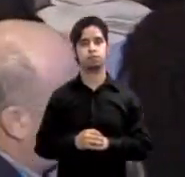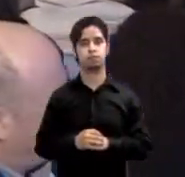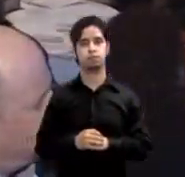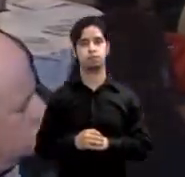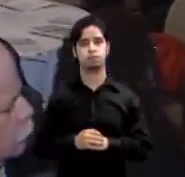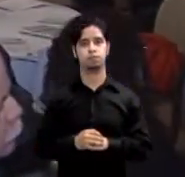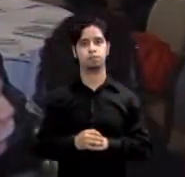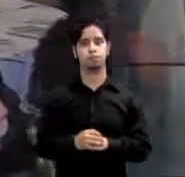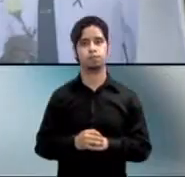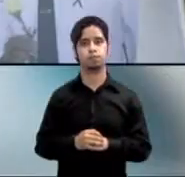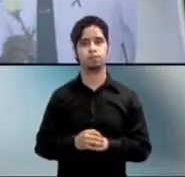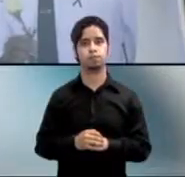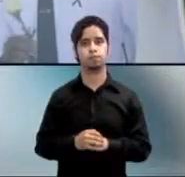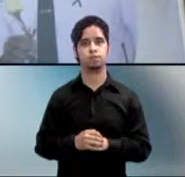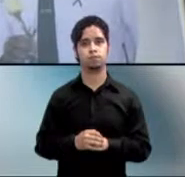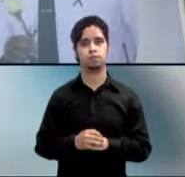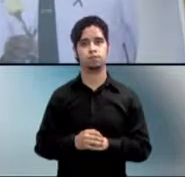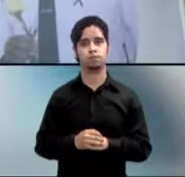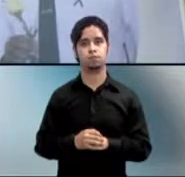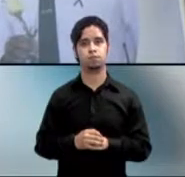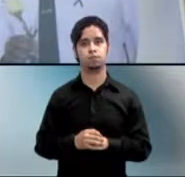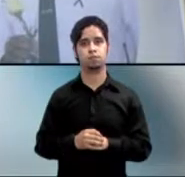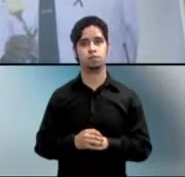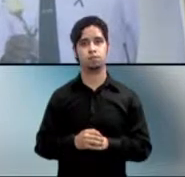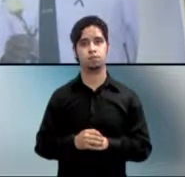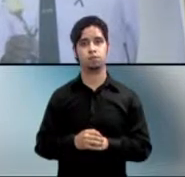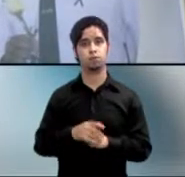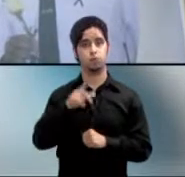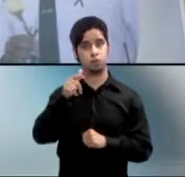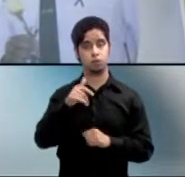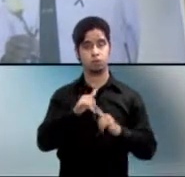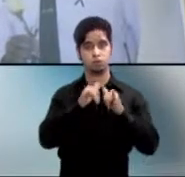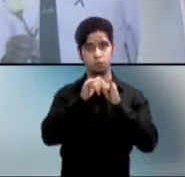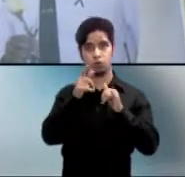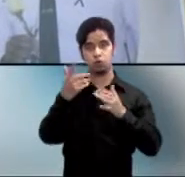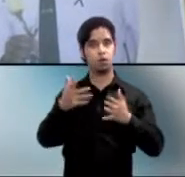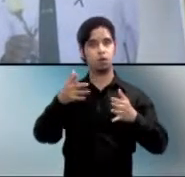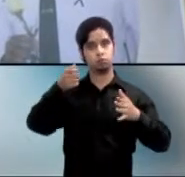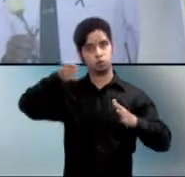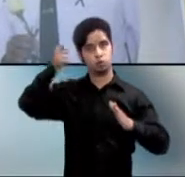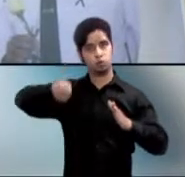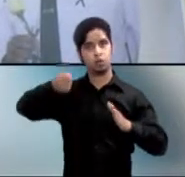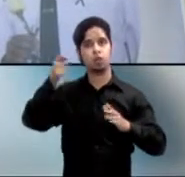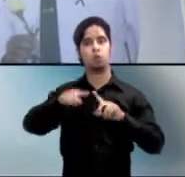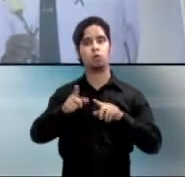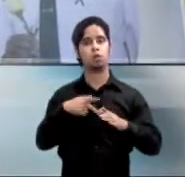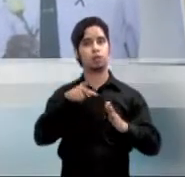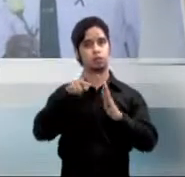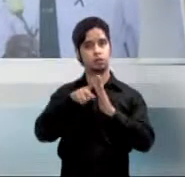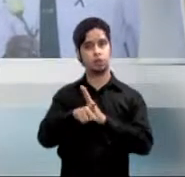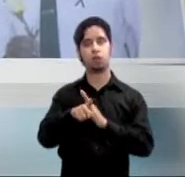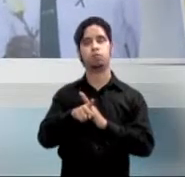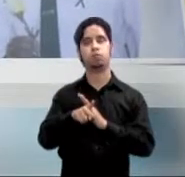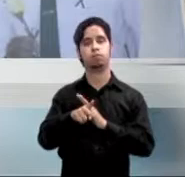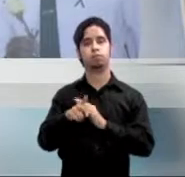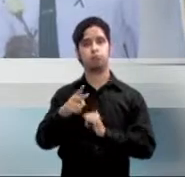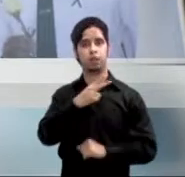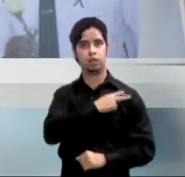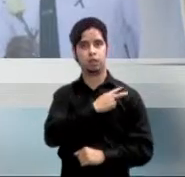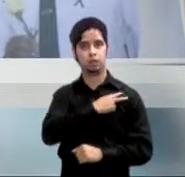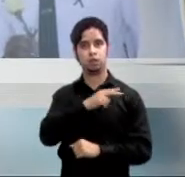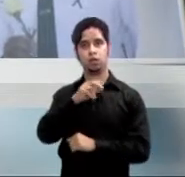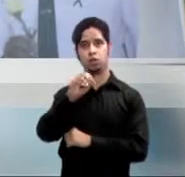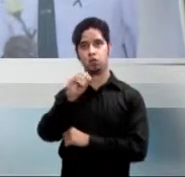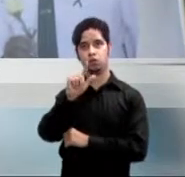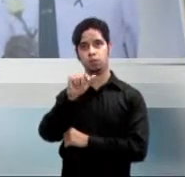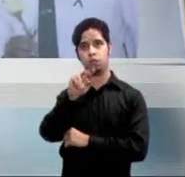24/7 informa. 9 confinados fueron acusados por un gran jurado federal por el asesinato del teniente Osvaldo Albarati Cazaña,